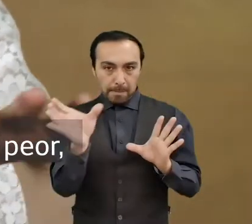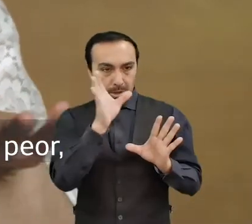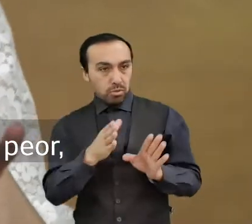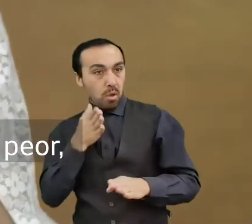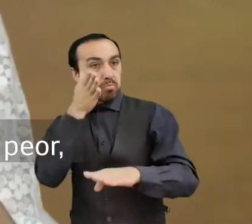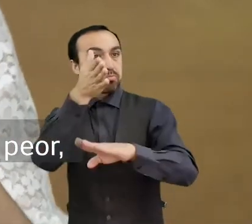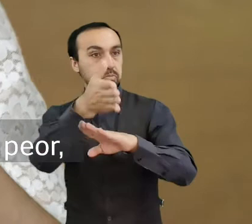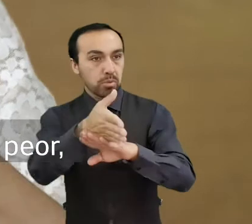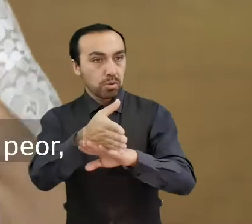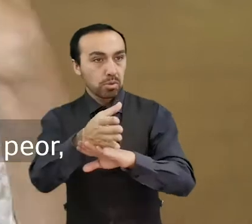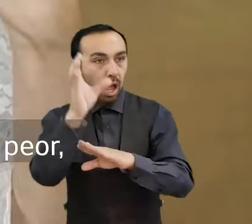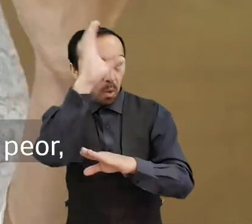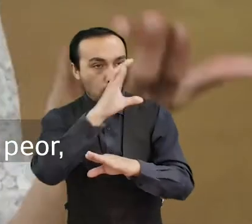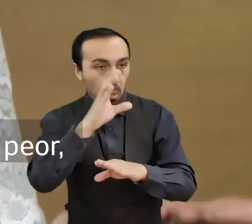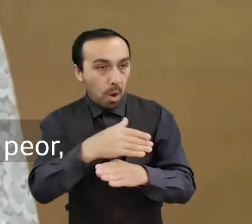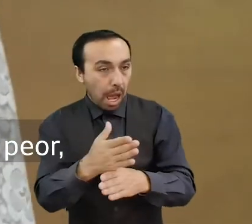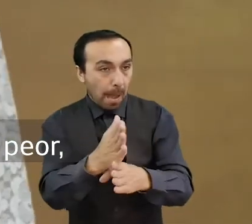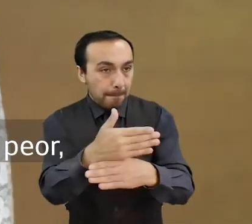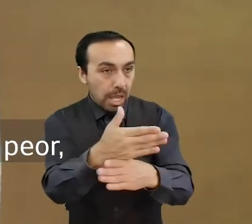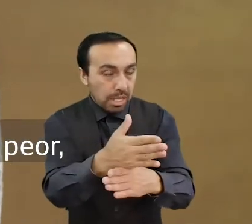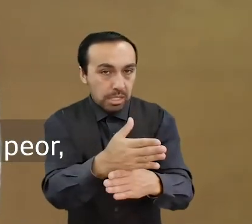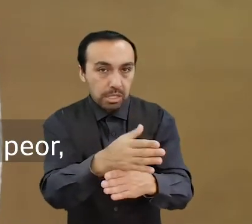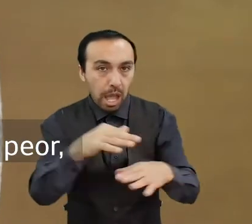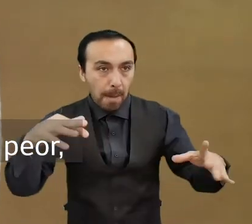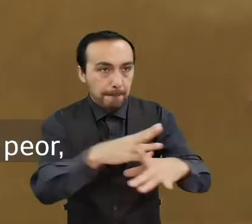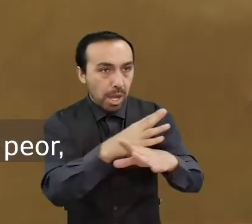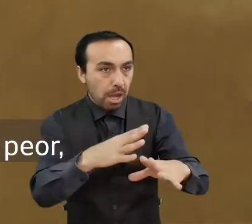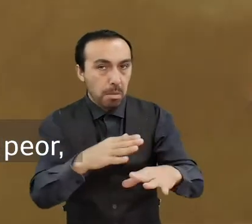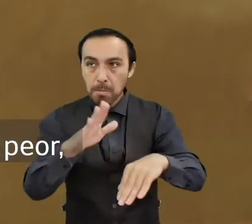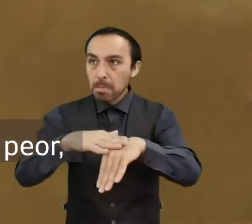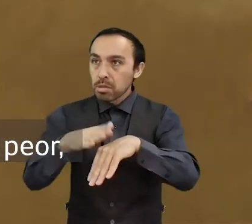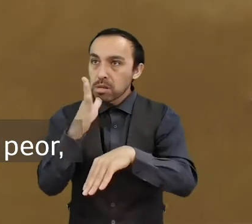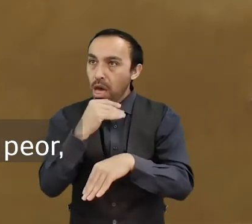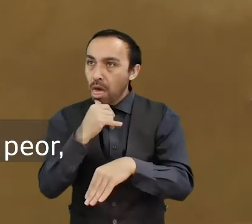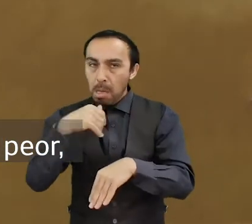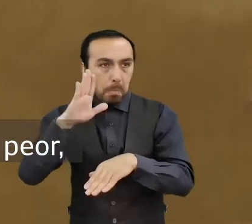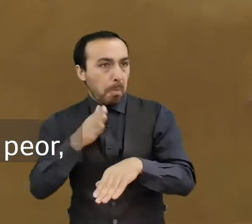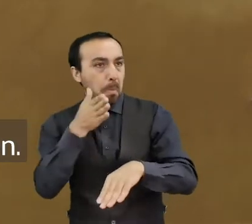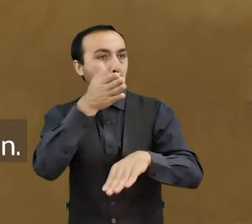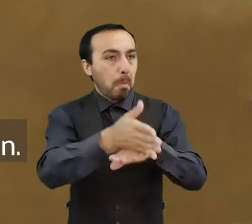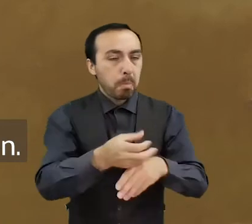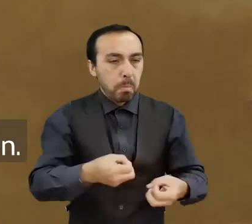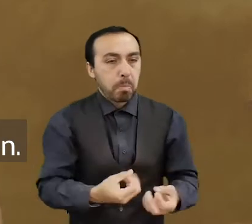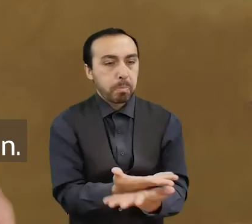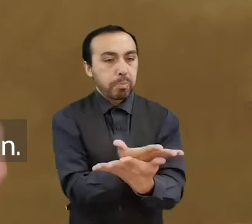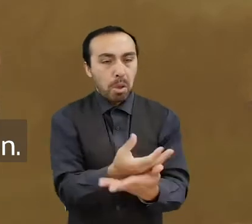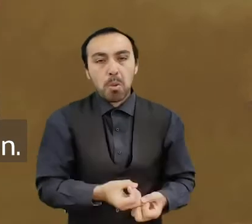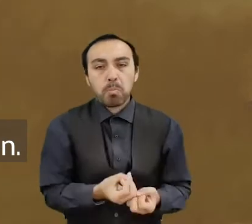mares y tiraron sus redes sin pedir permiso y mucho peor después